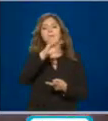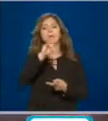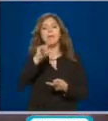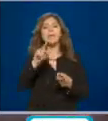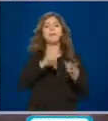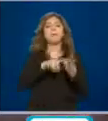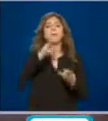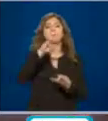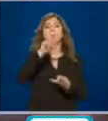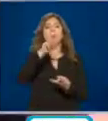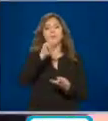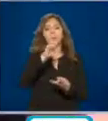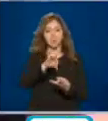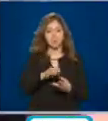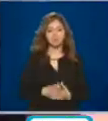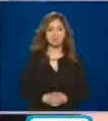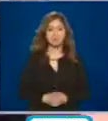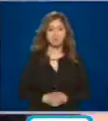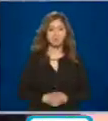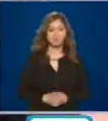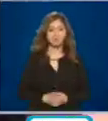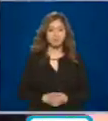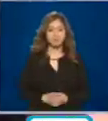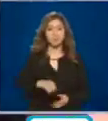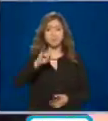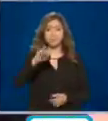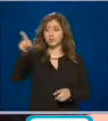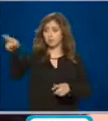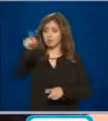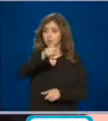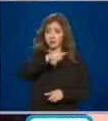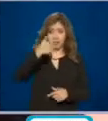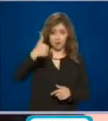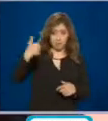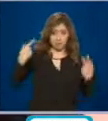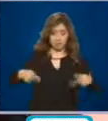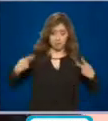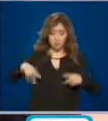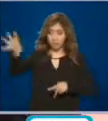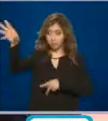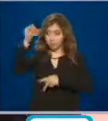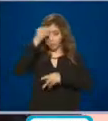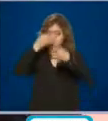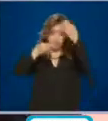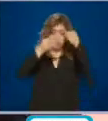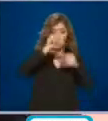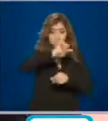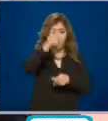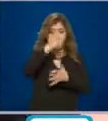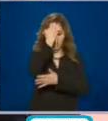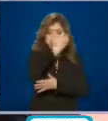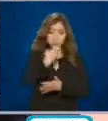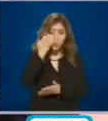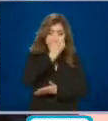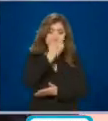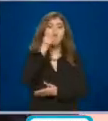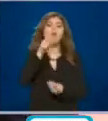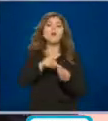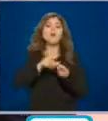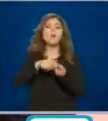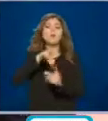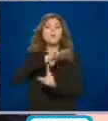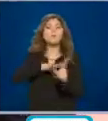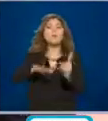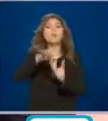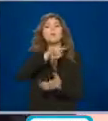Sí, tenemos muchas influencias, venimos de varias escuelas y estilos diferentes. Parte todo en un barrio,